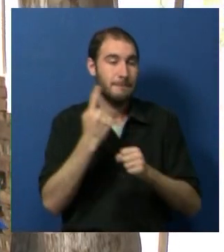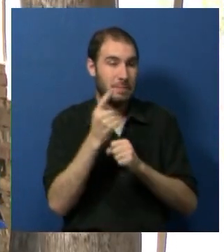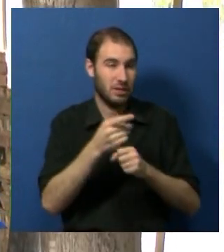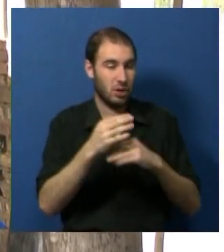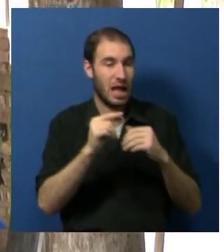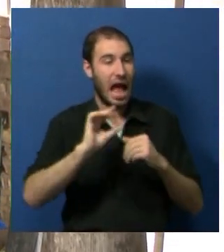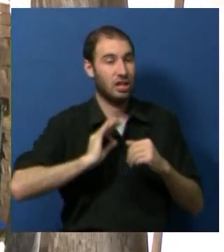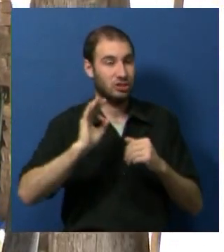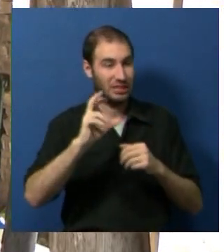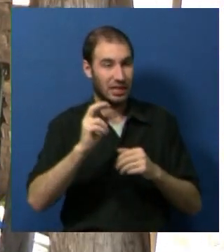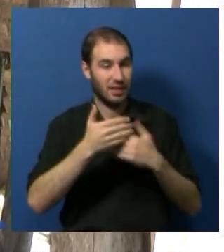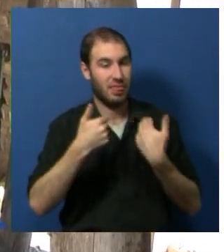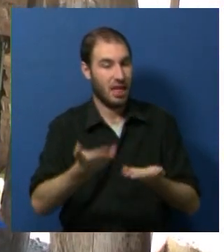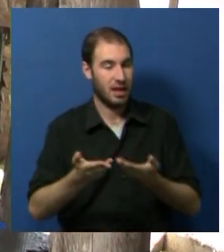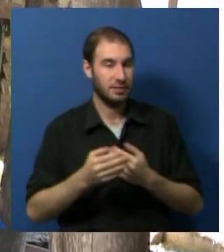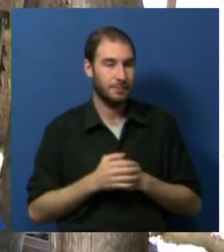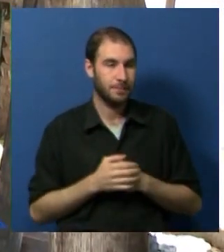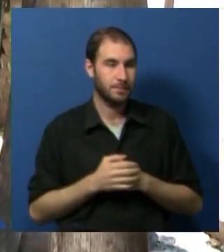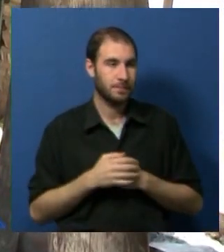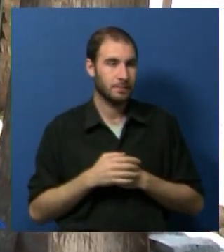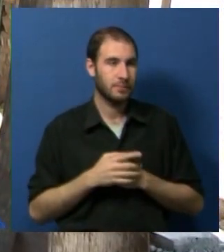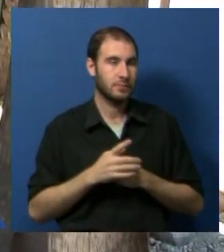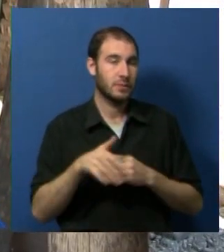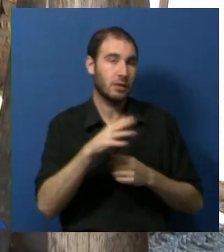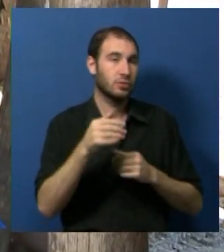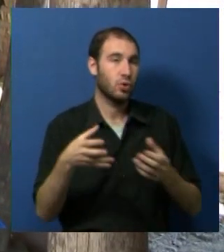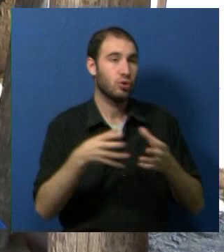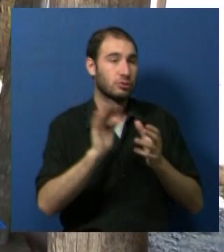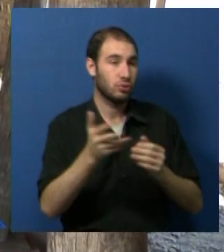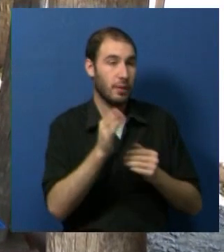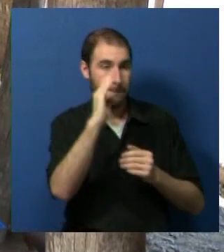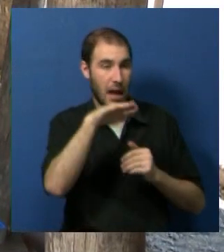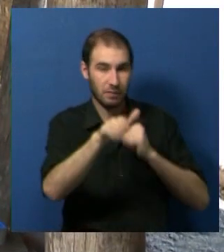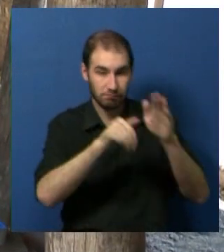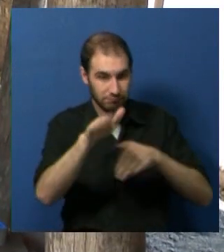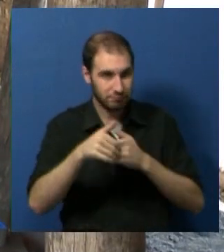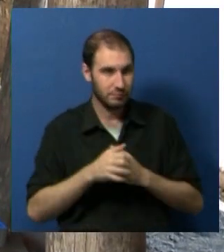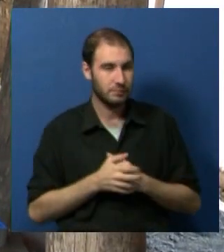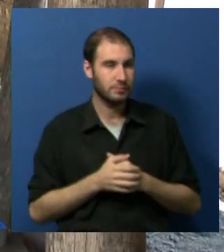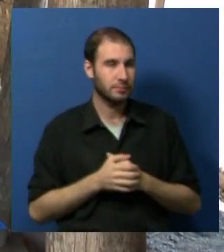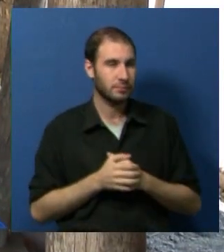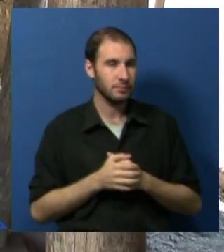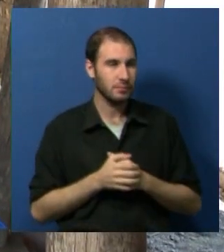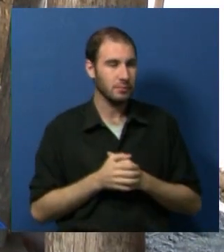operatoria a 30 años, se ha invitado a todo el sistema bancario a